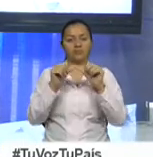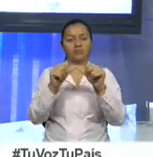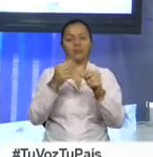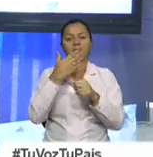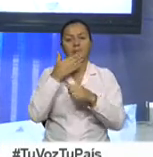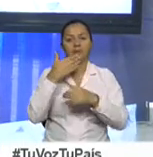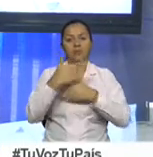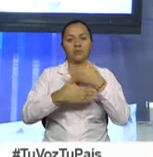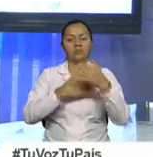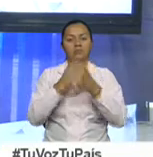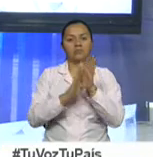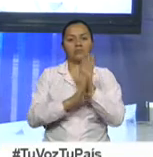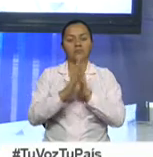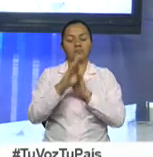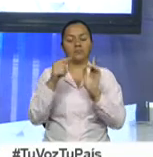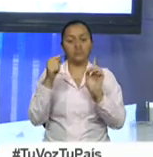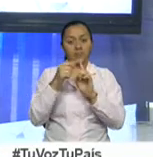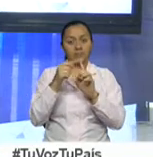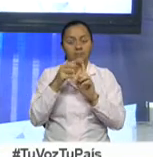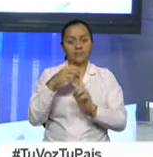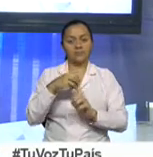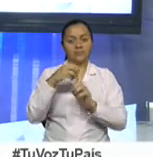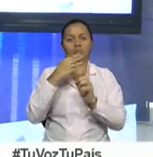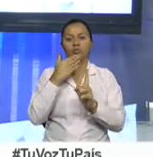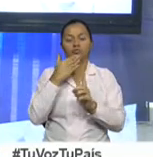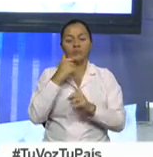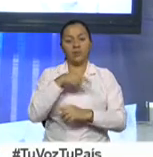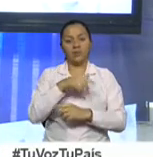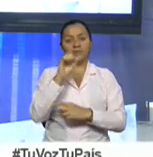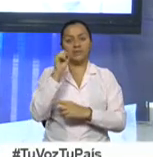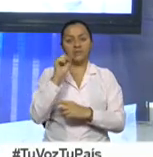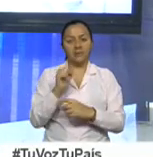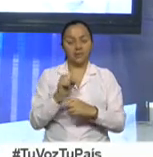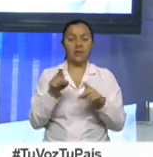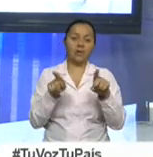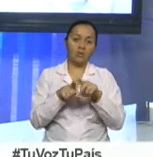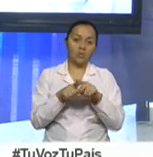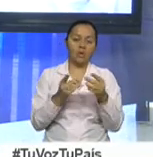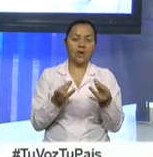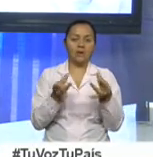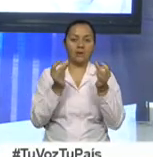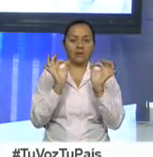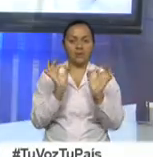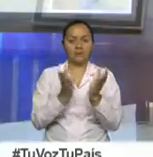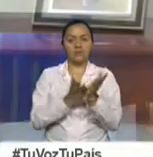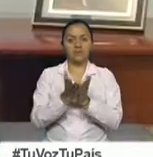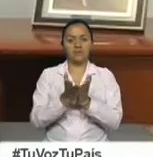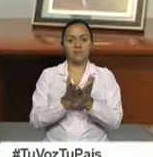mejoramiento de los centros de salud, principalmente de la Sierra Centro, así como de la calidad de servicio.